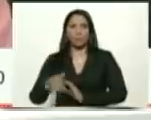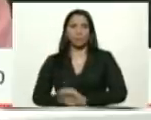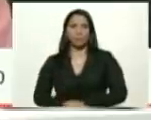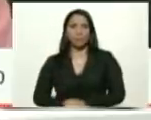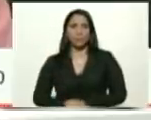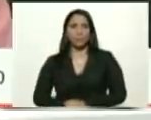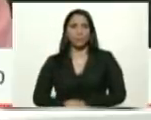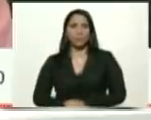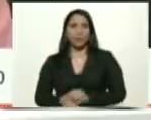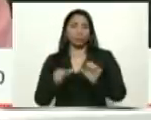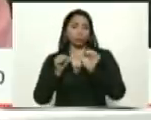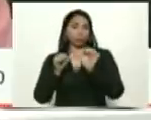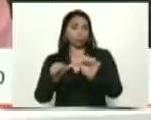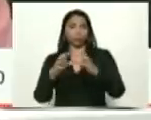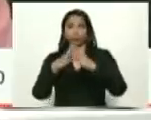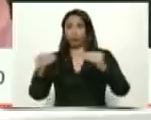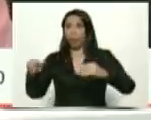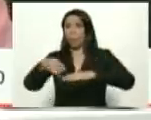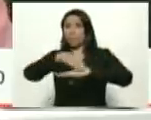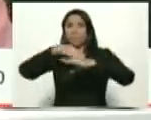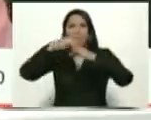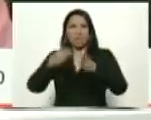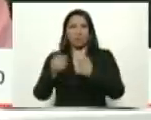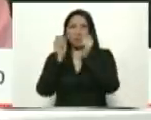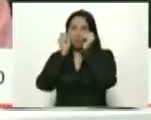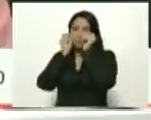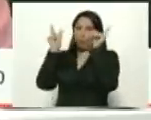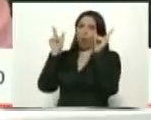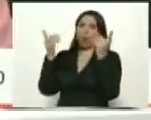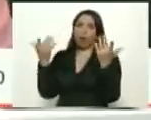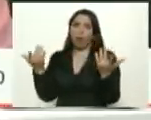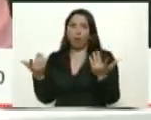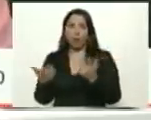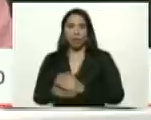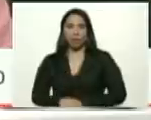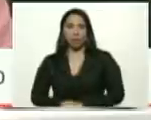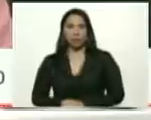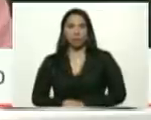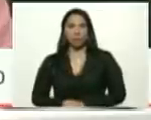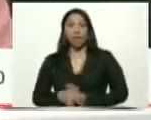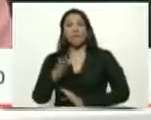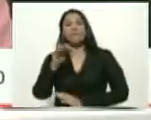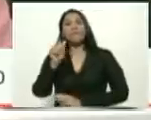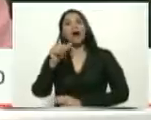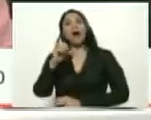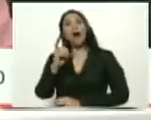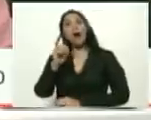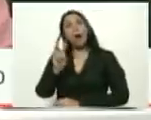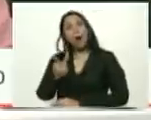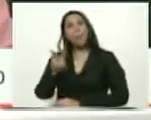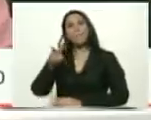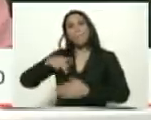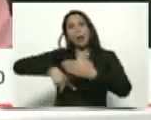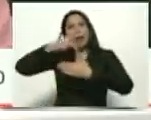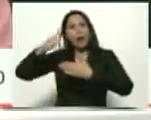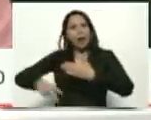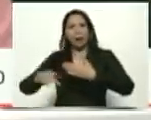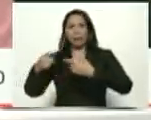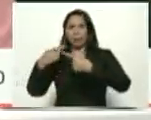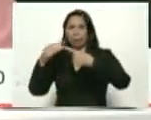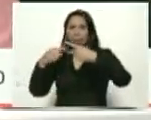Quedaron todos los ministros del continente muy impactados. Y la FAO por los planes